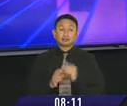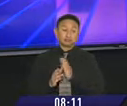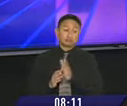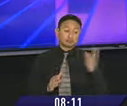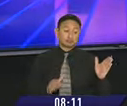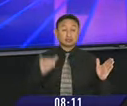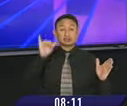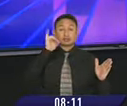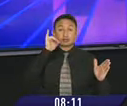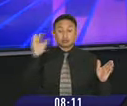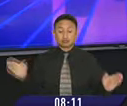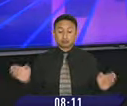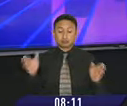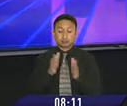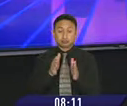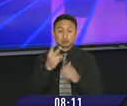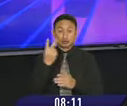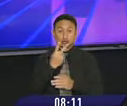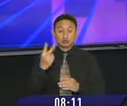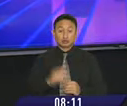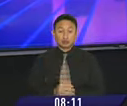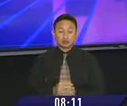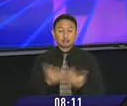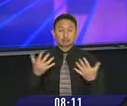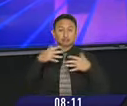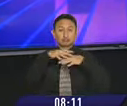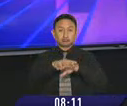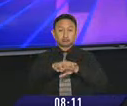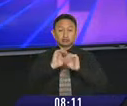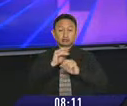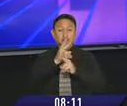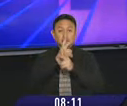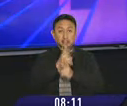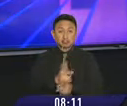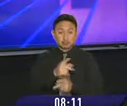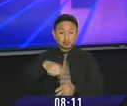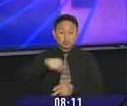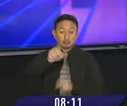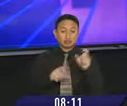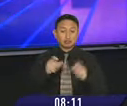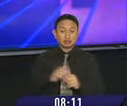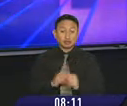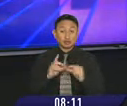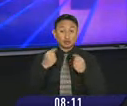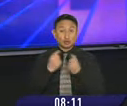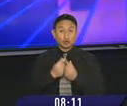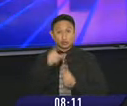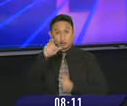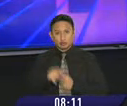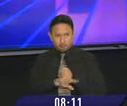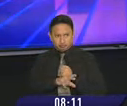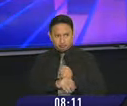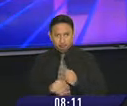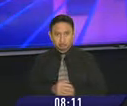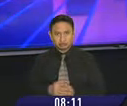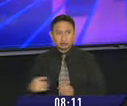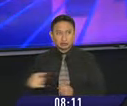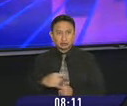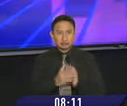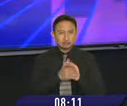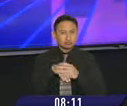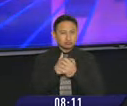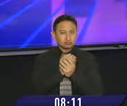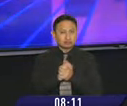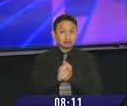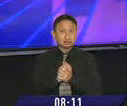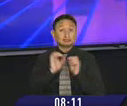la otra parte que corresponde a Rumiñahui, de la mano para dar protección a los vecinos. Hay bandas de sinvergüenzas, delincuentes, que están haciendo de las suyas.